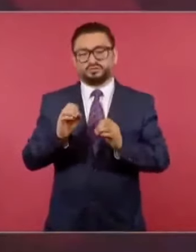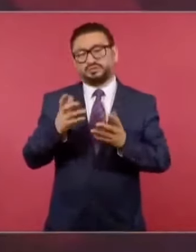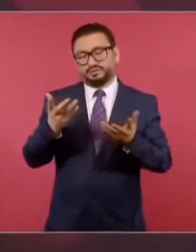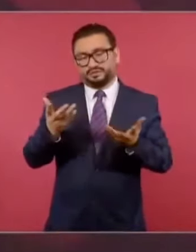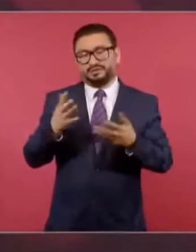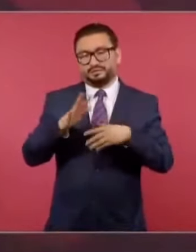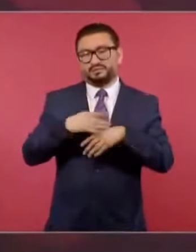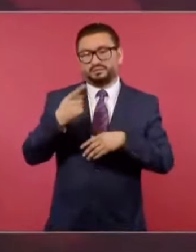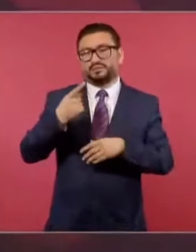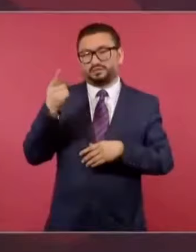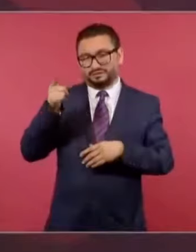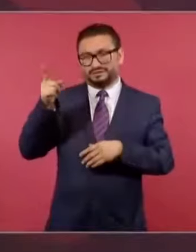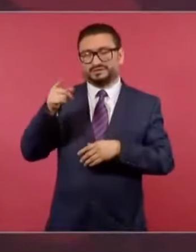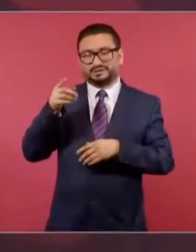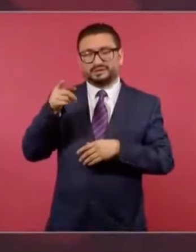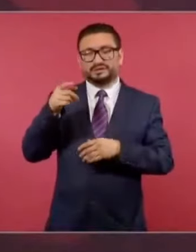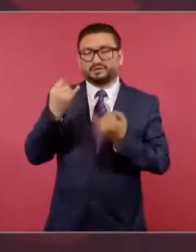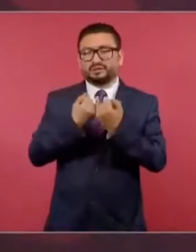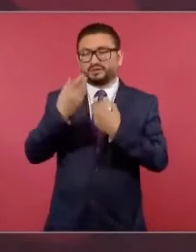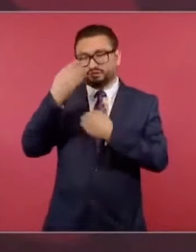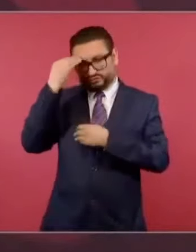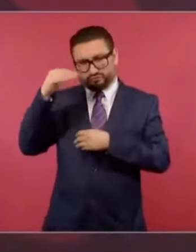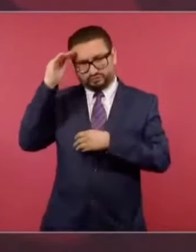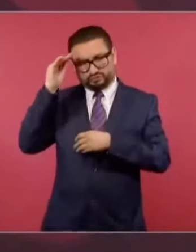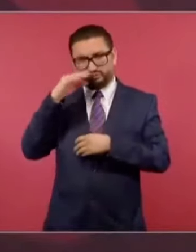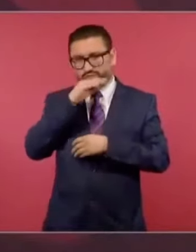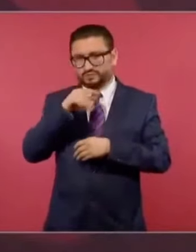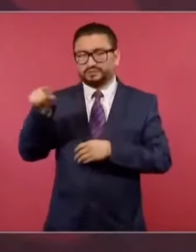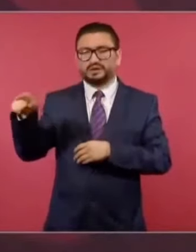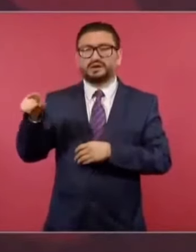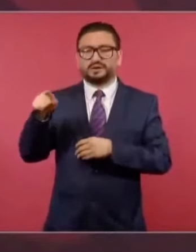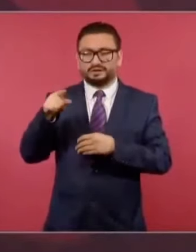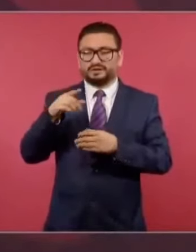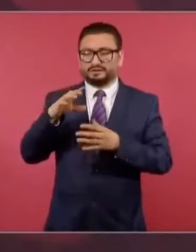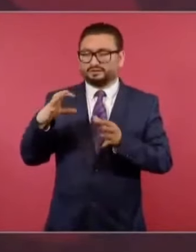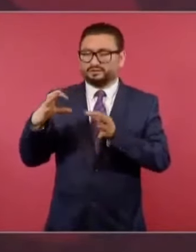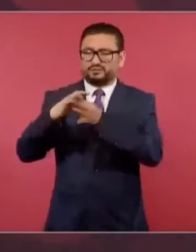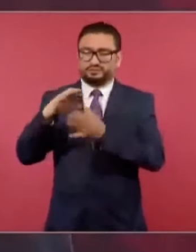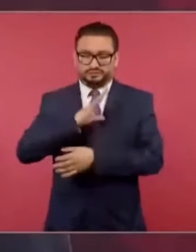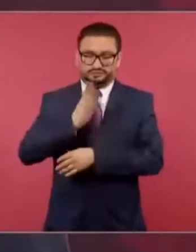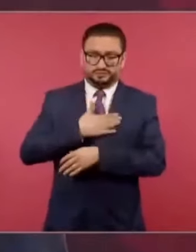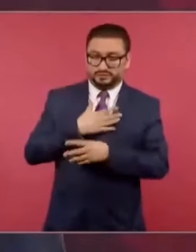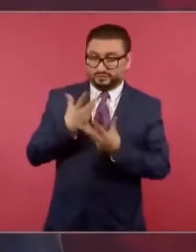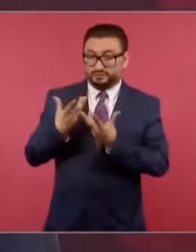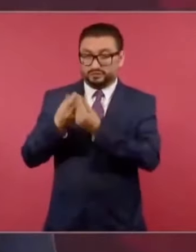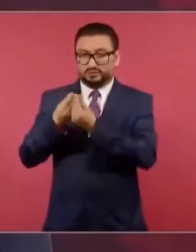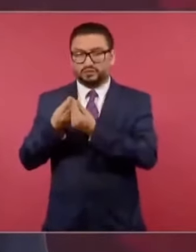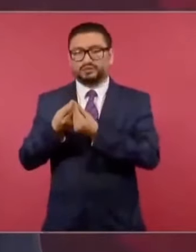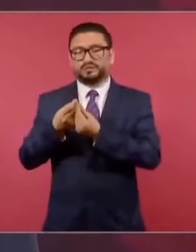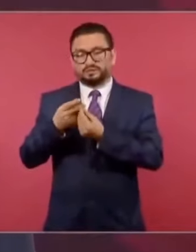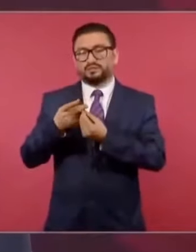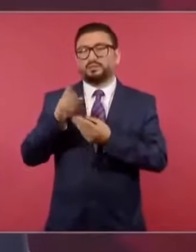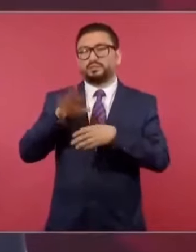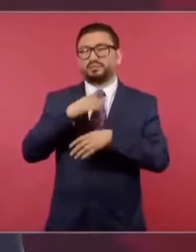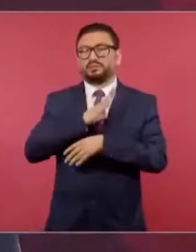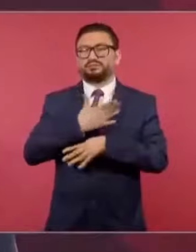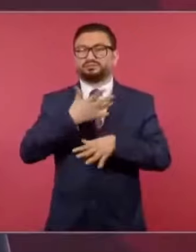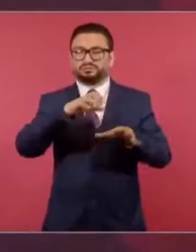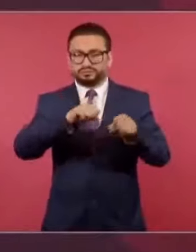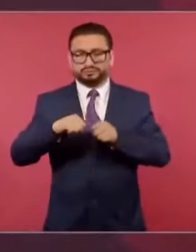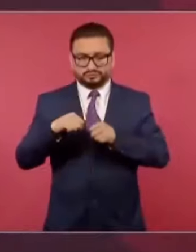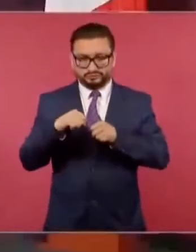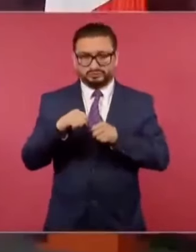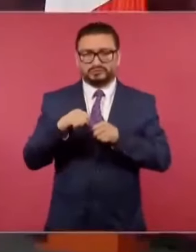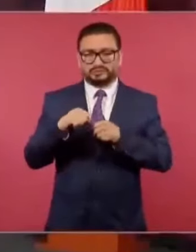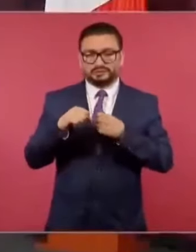todavía Cuba pertenecía a España era Colonia de España